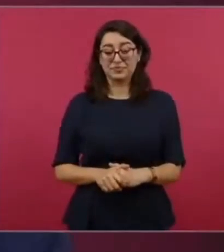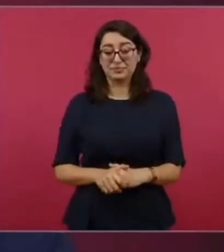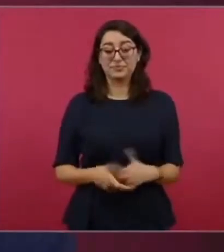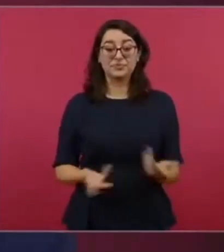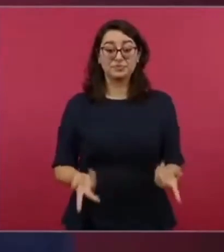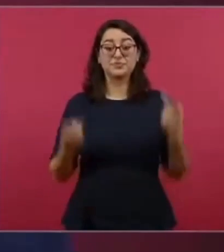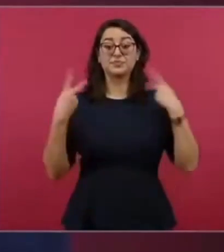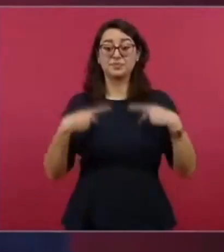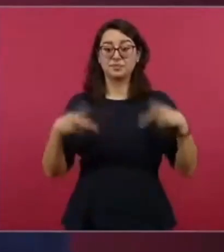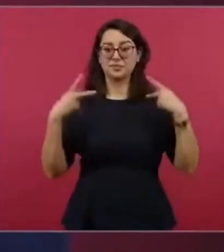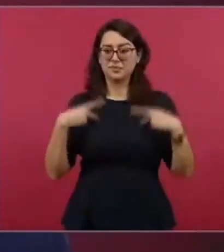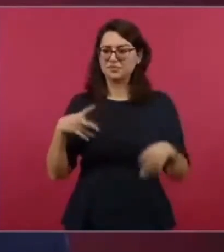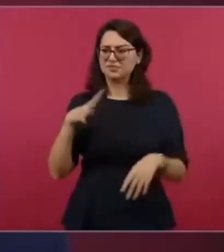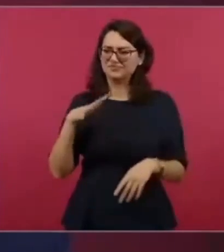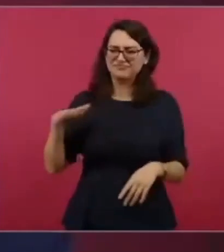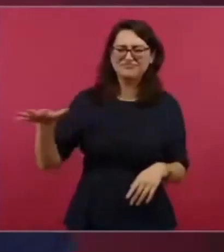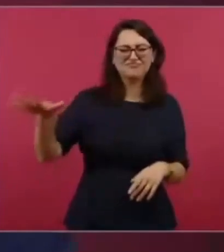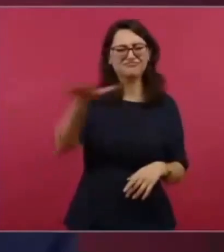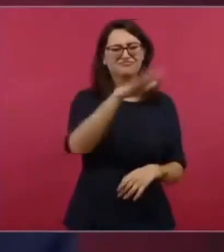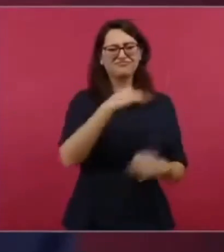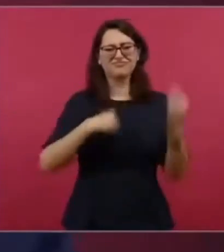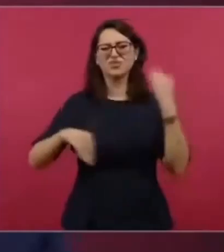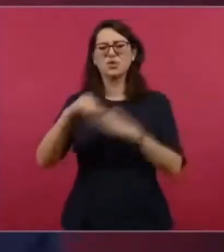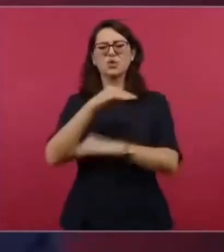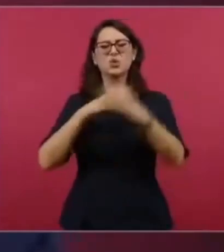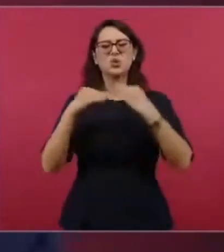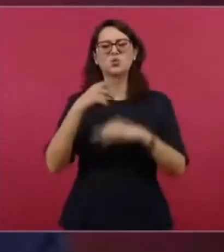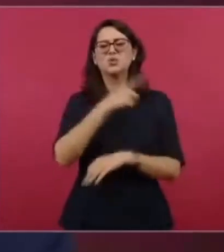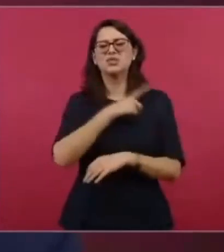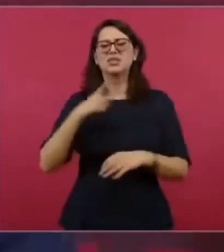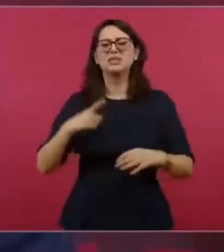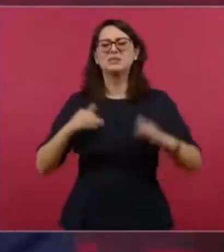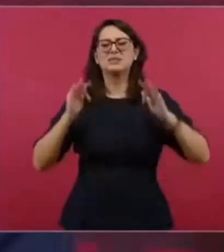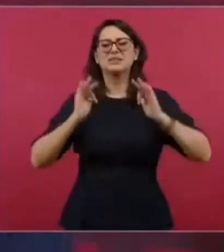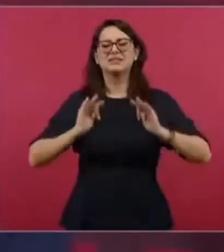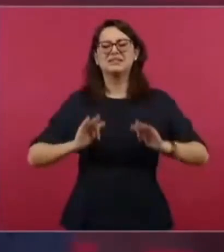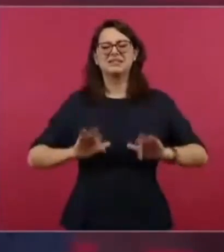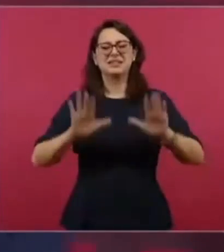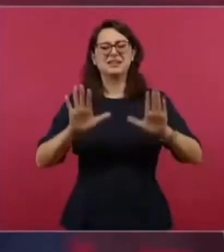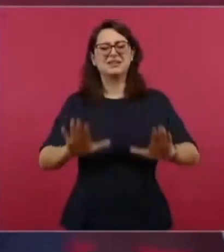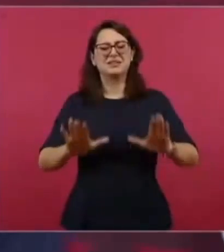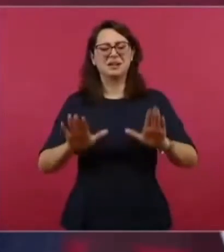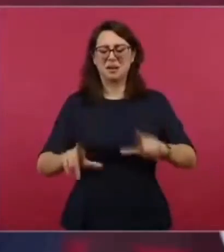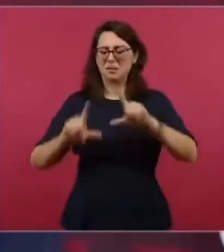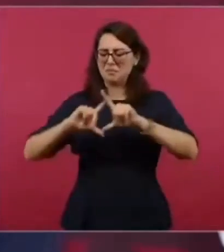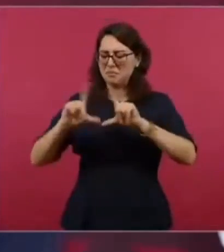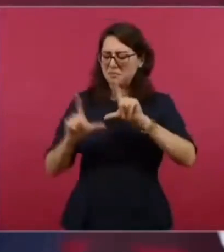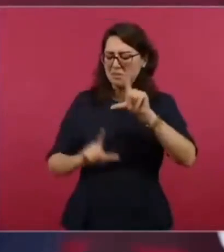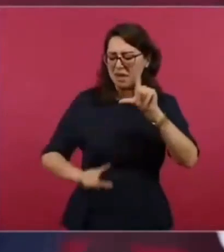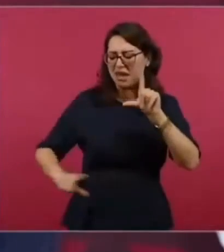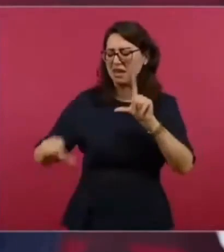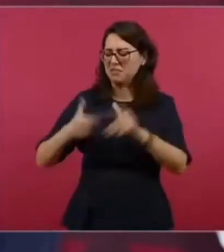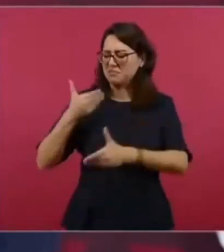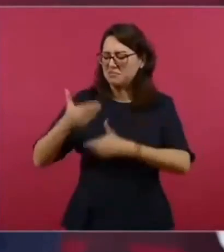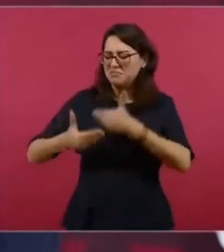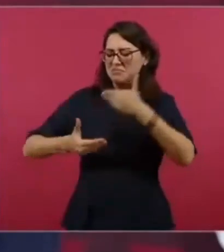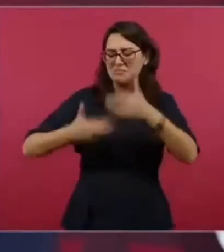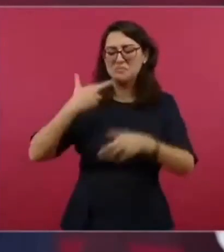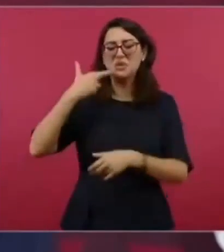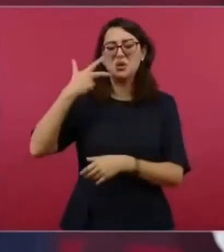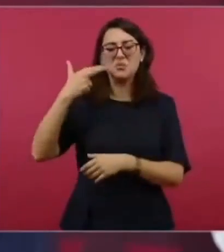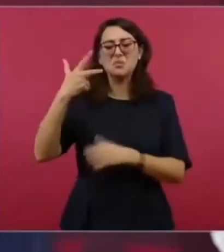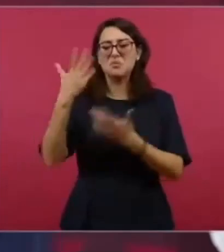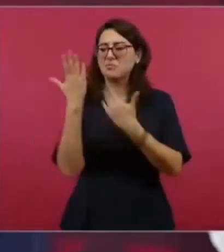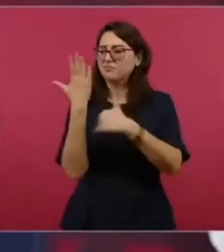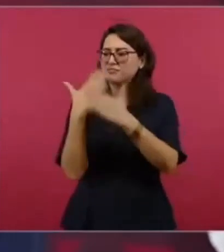se tranquilice, se serene. Vamos muy bien como país, mucho, mucho,